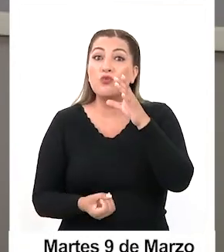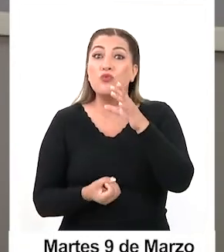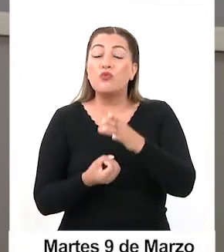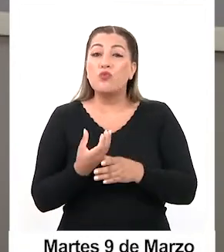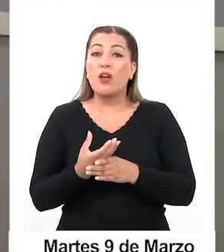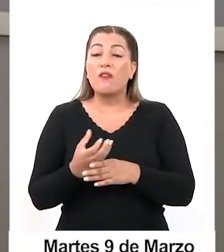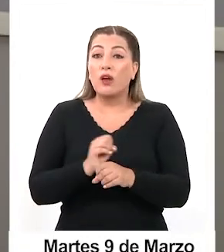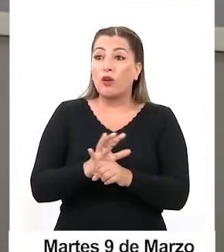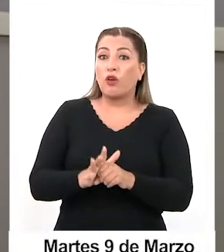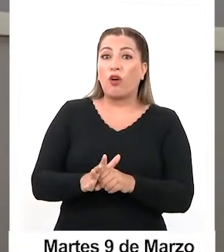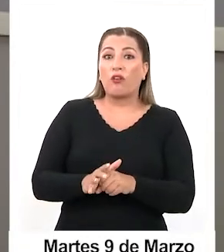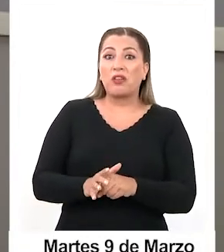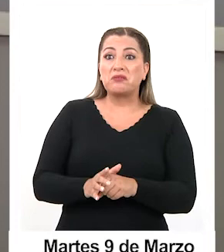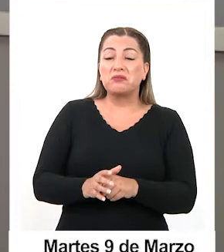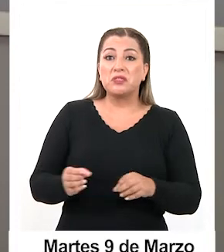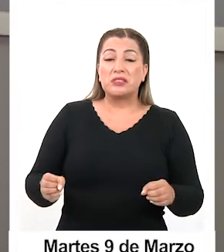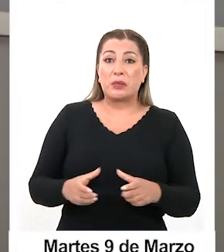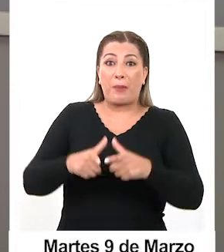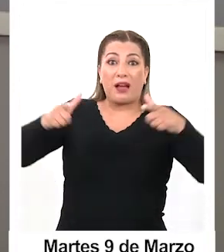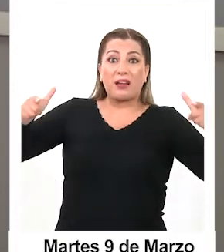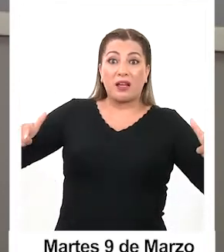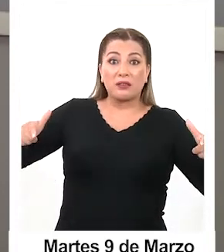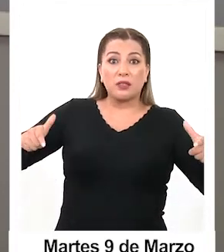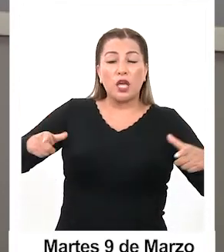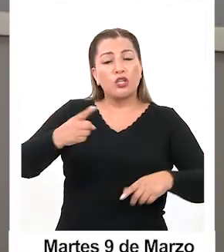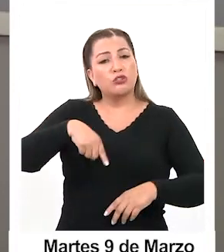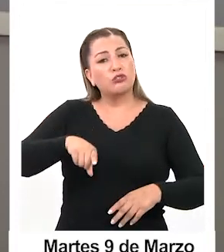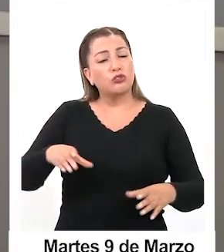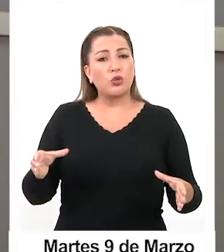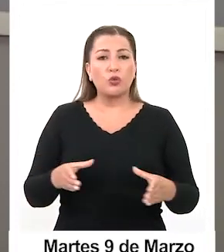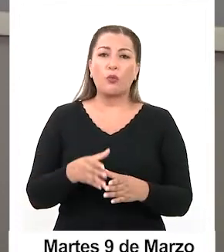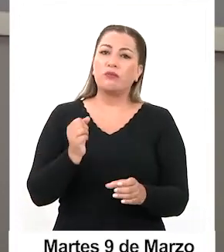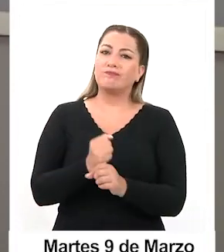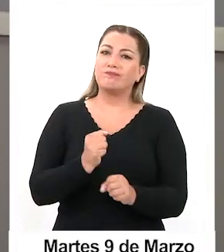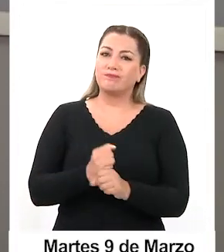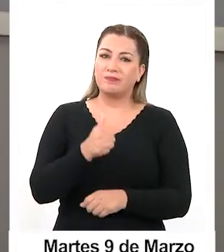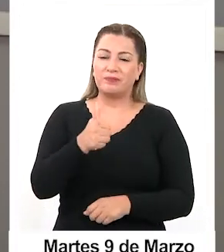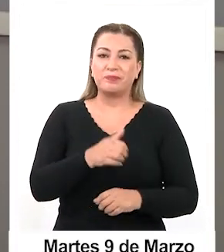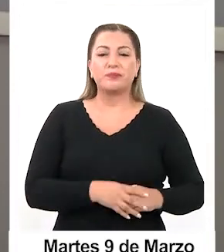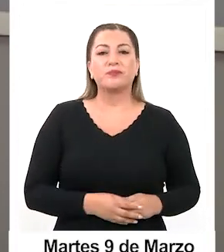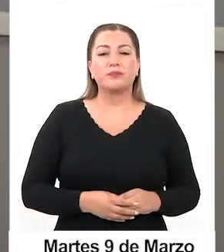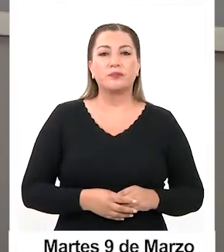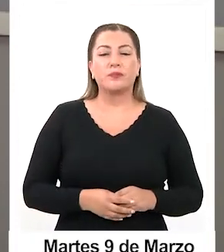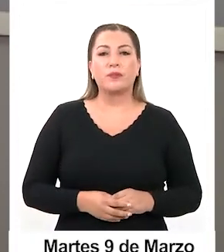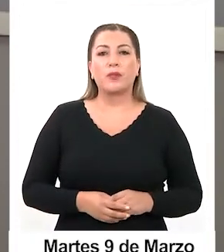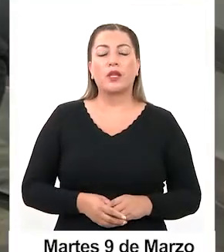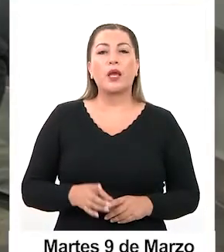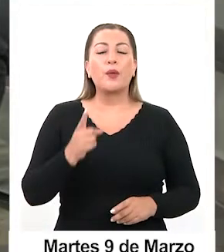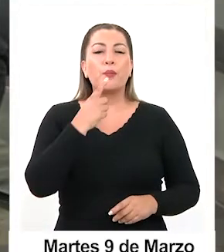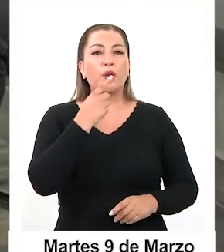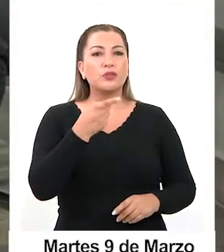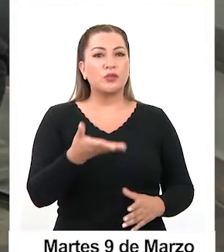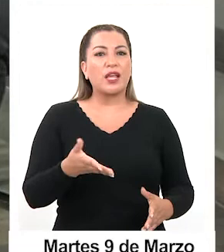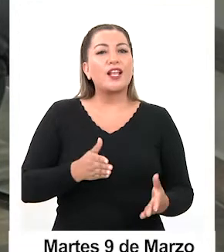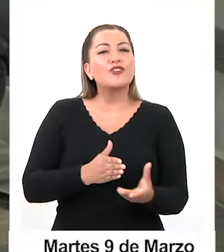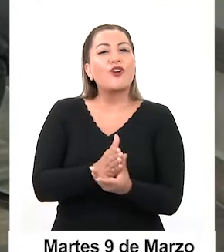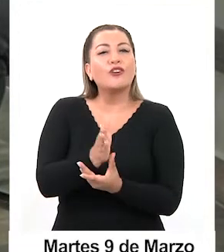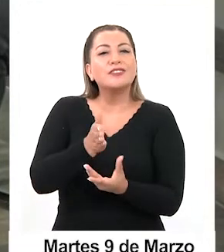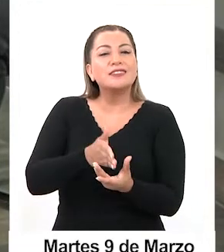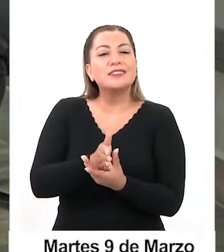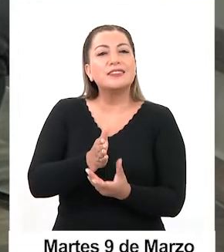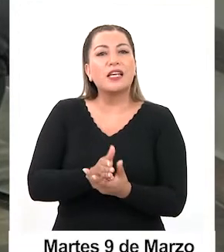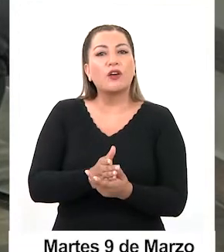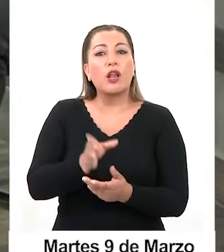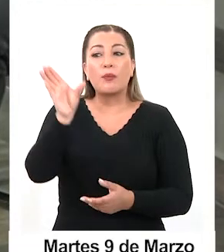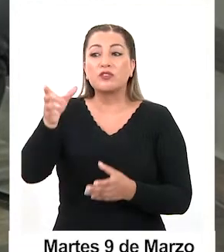que uno no la puede descartar, podamos tener una respuesta oportuna. ¿Cuál es la recomendación que usted le daría a su sucesor,